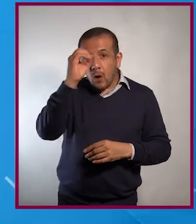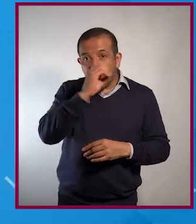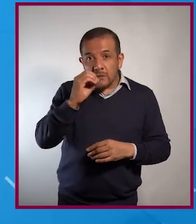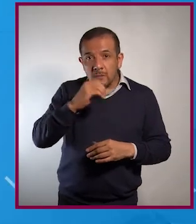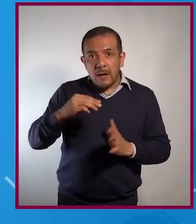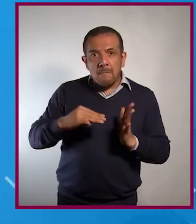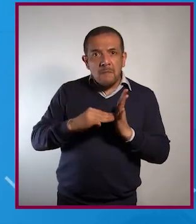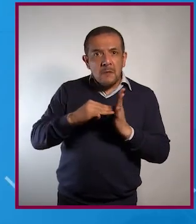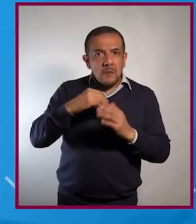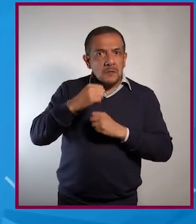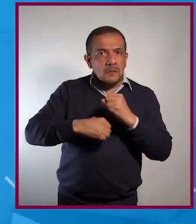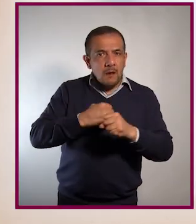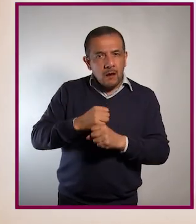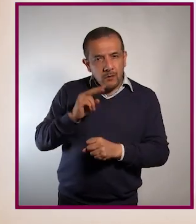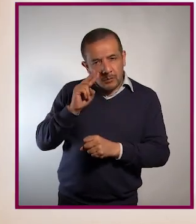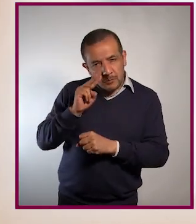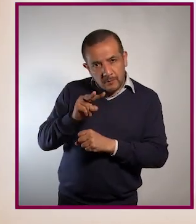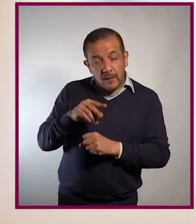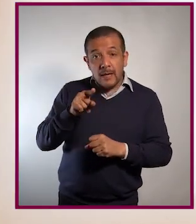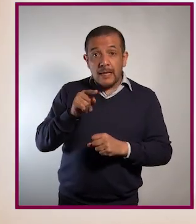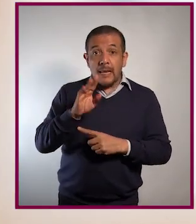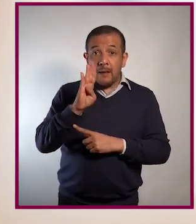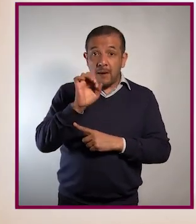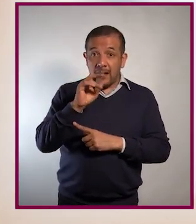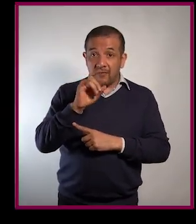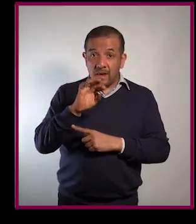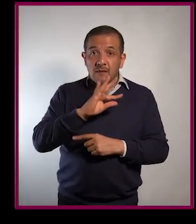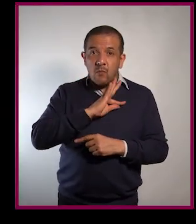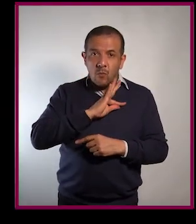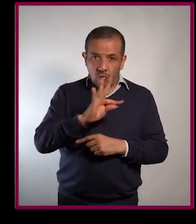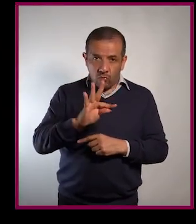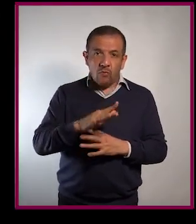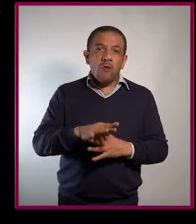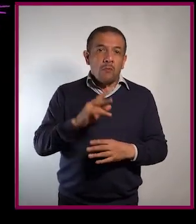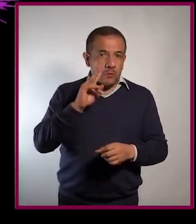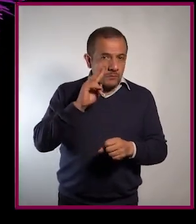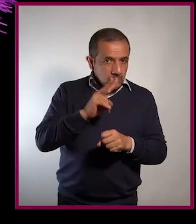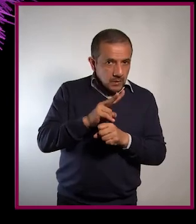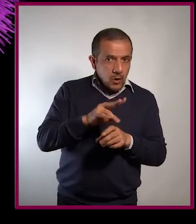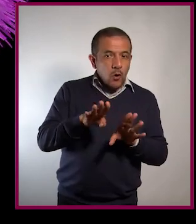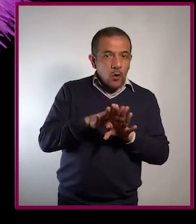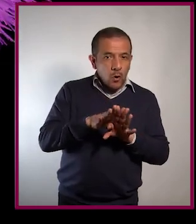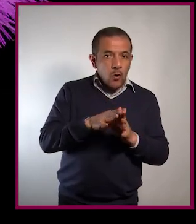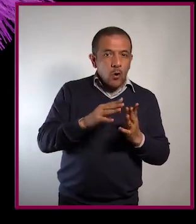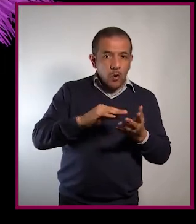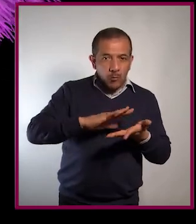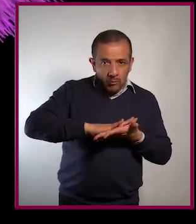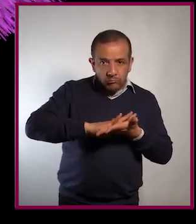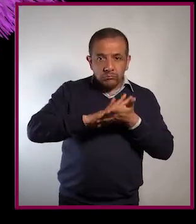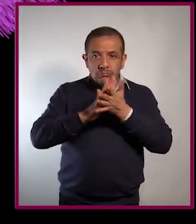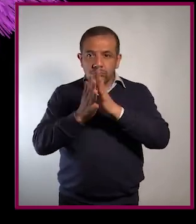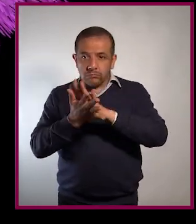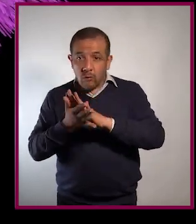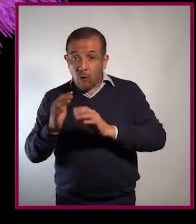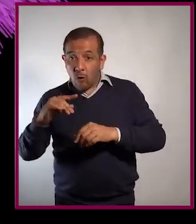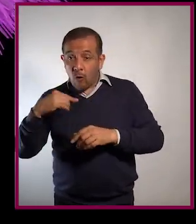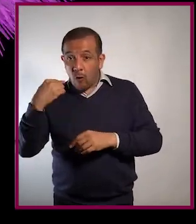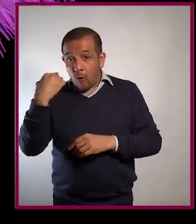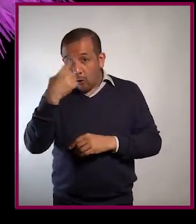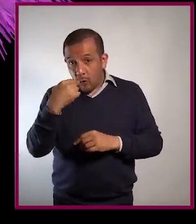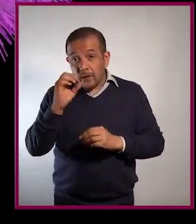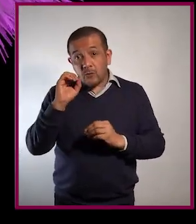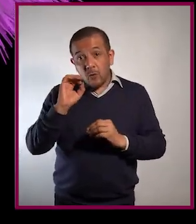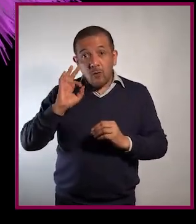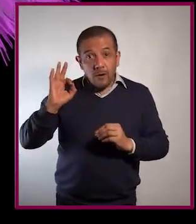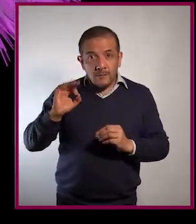años observar. En las bacterias podemos observar la evolución en cuestión de horas o días. Imaginen